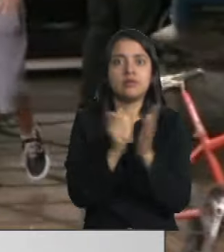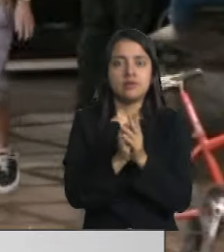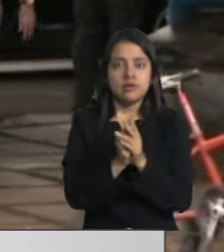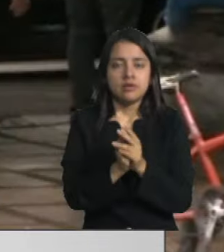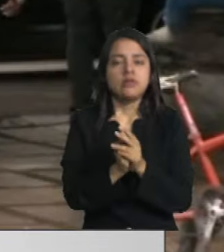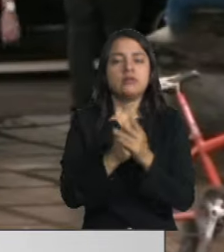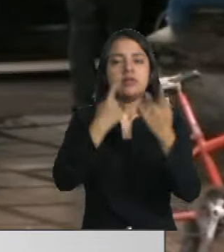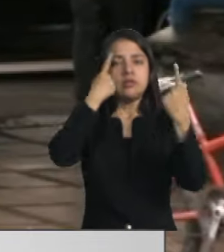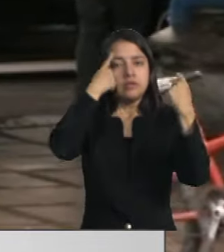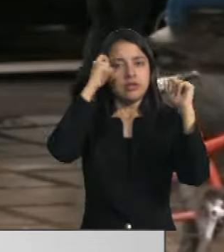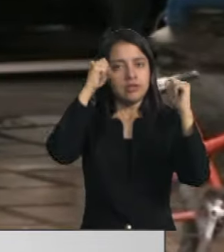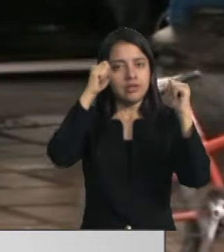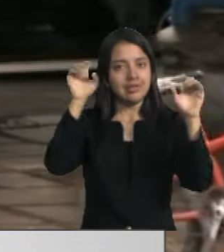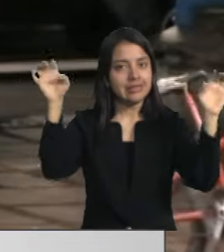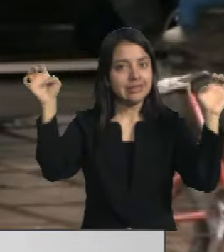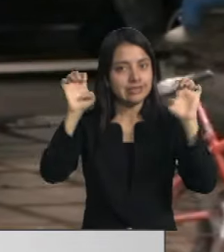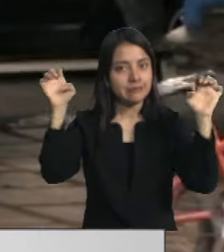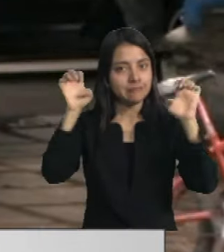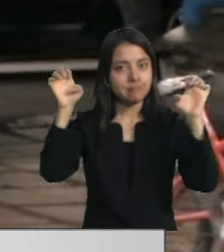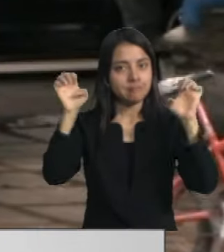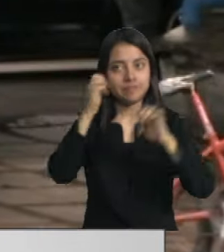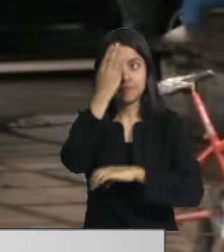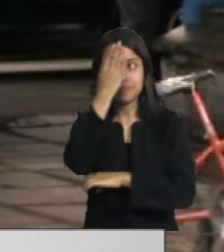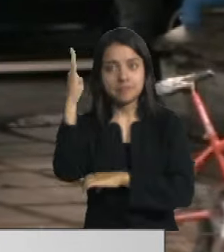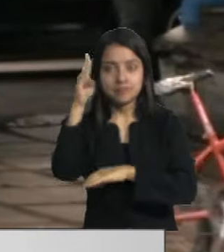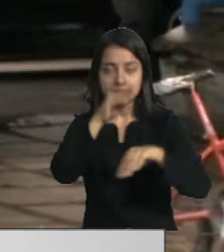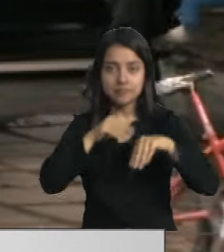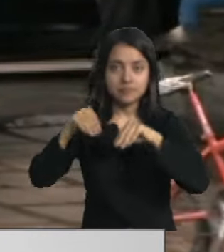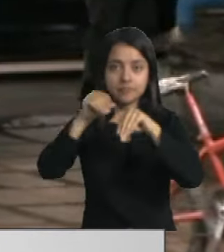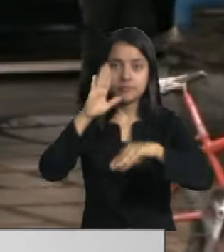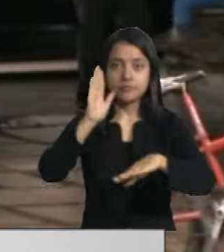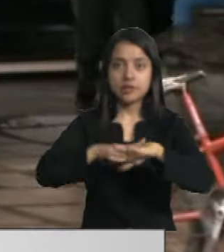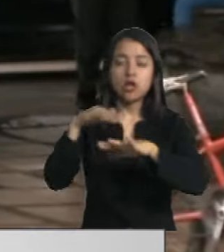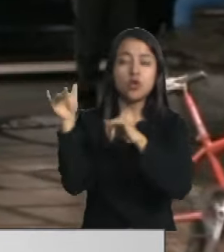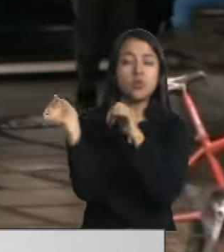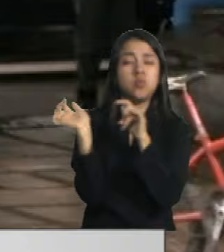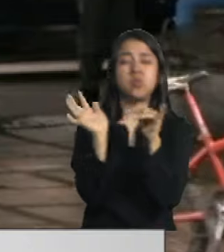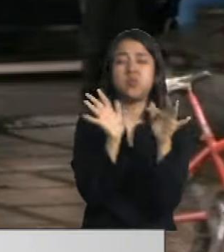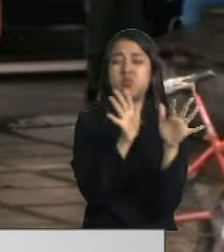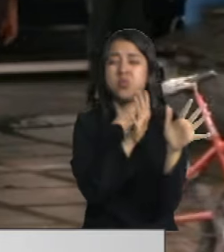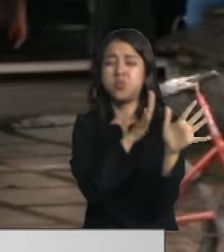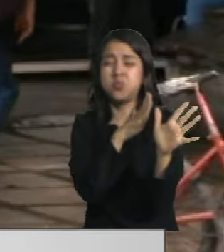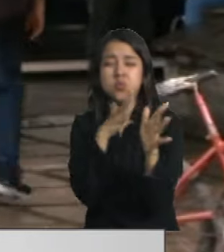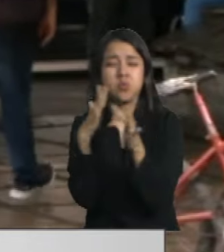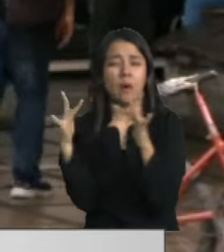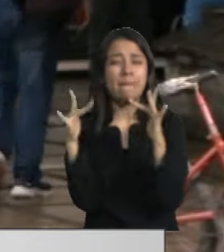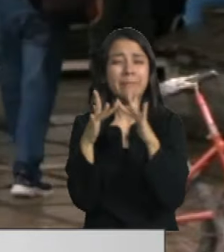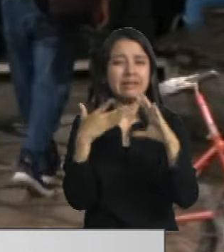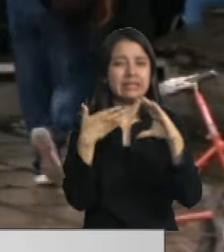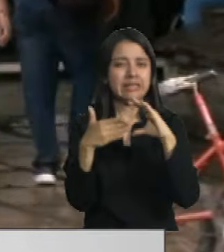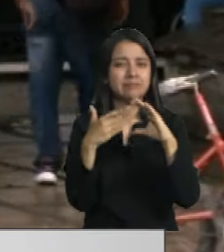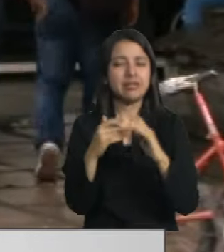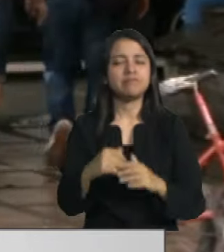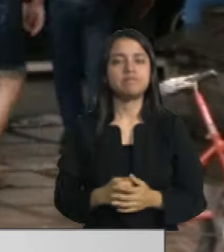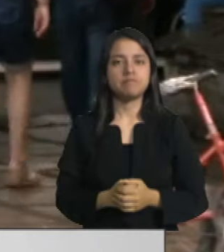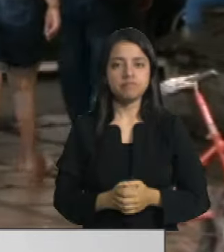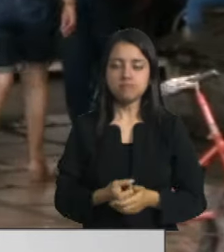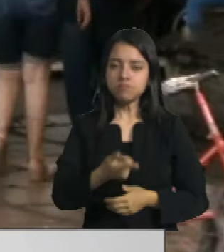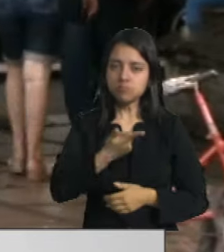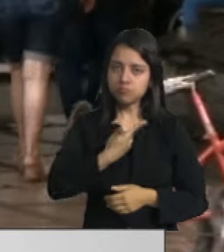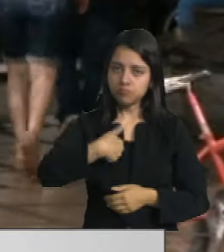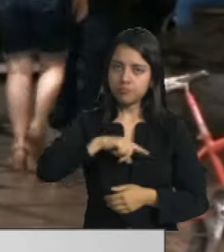que se presenta en Barranquilla y el departamento del Atlántico como consecuencia de esta condición climática. Noticentro 1,